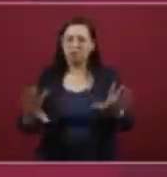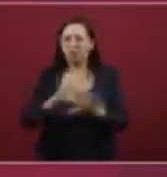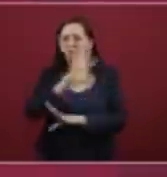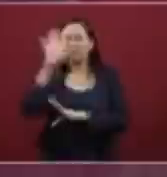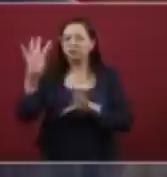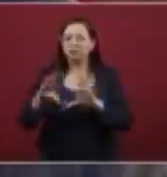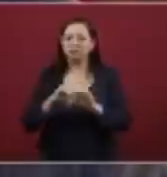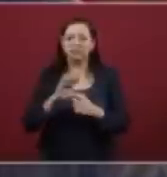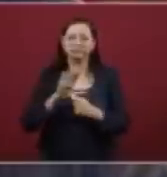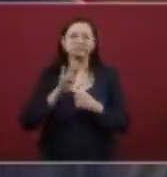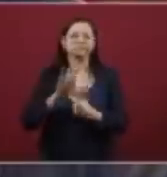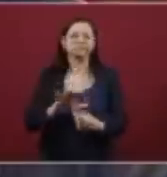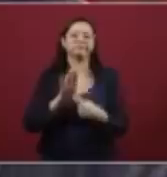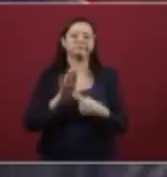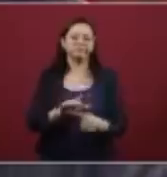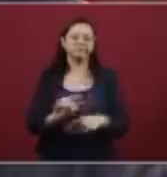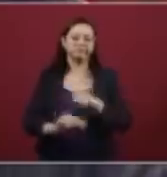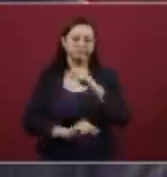y esto va a ayudar bastante.